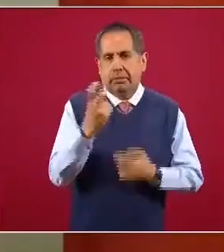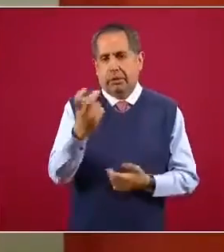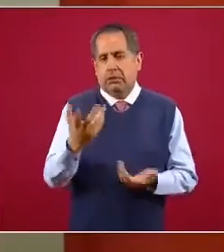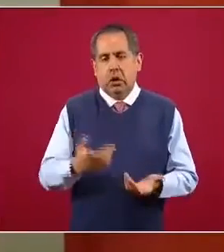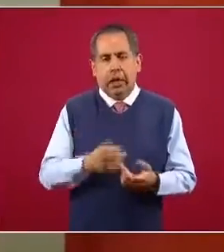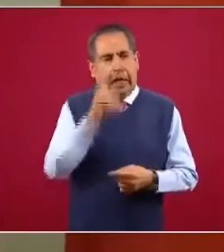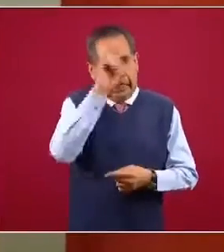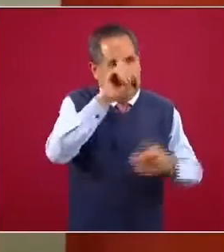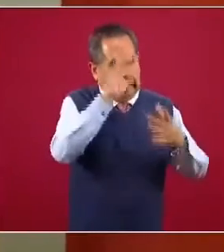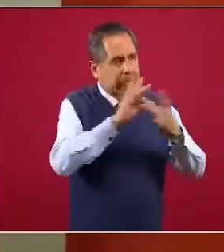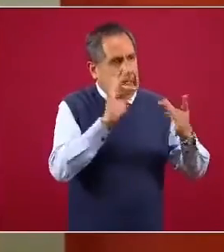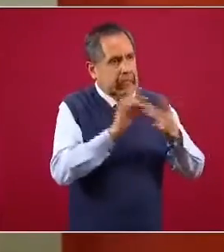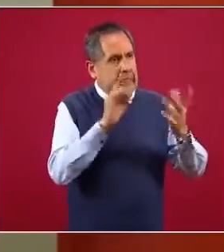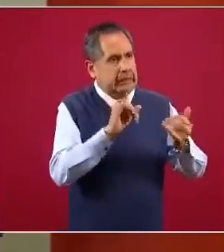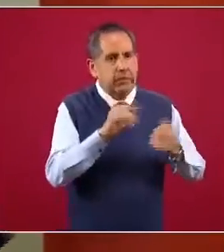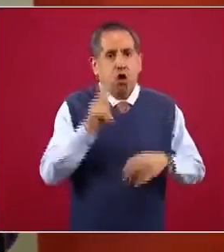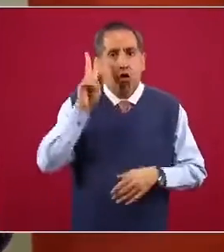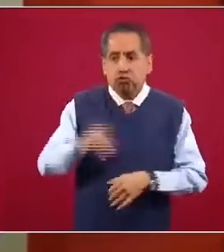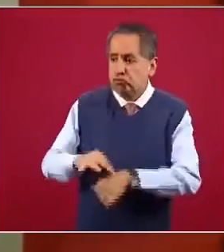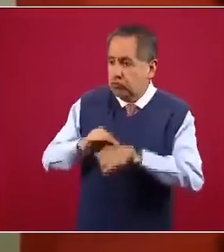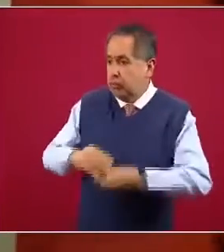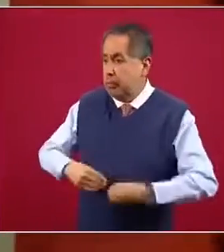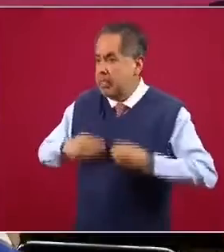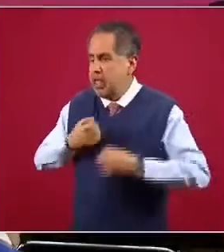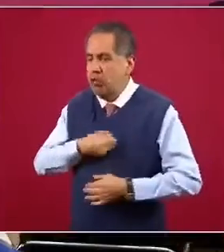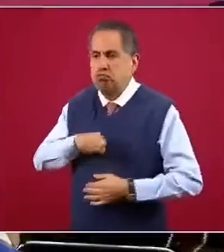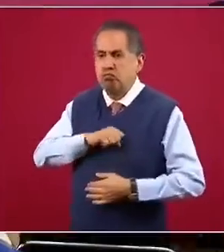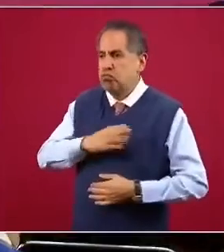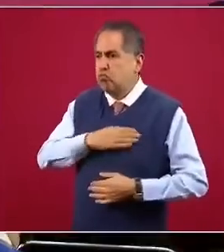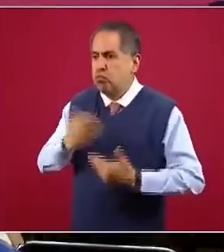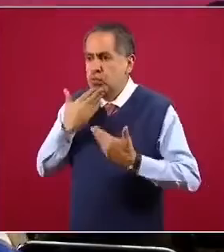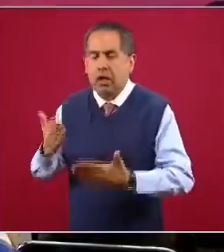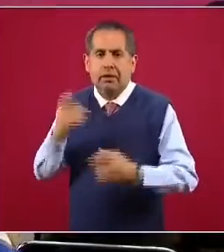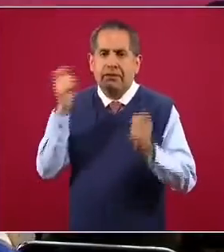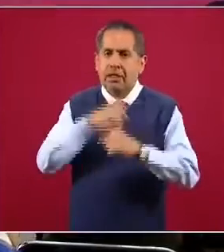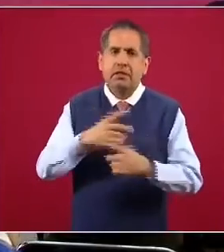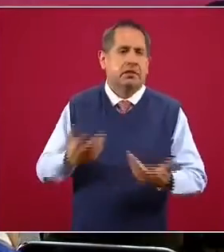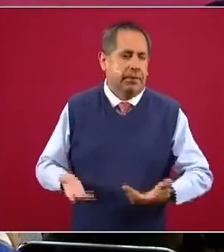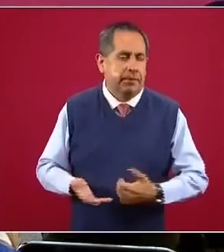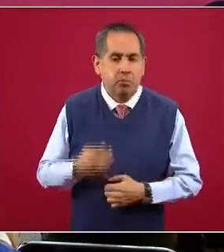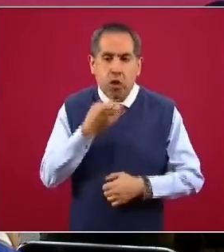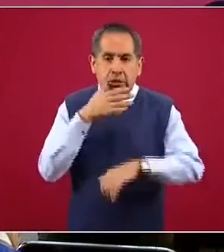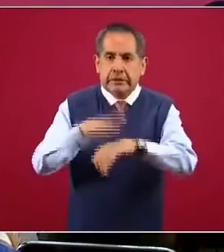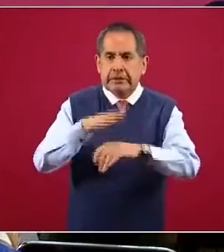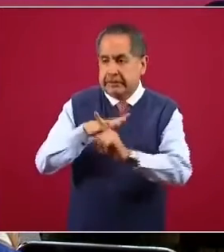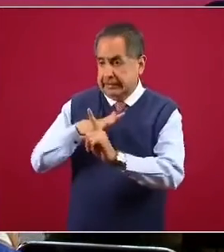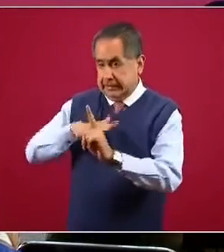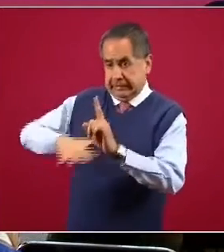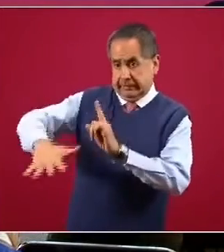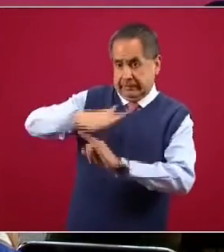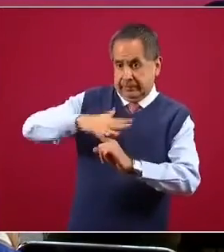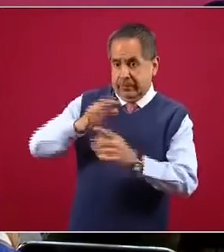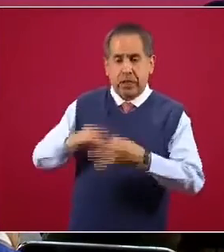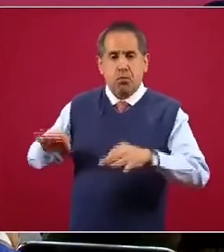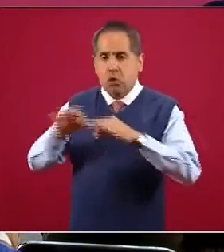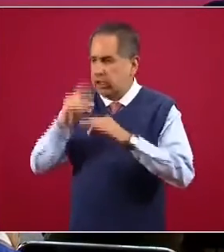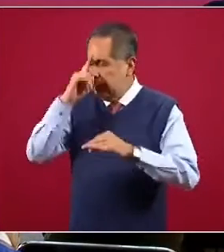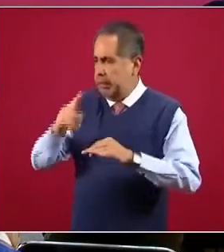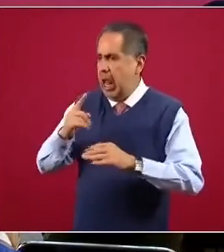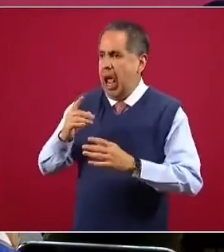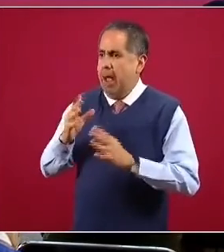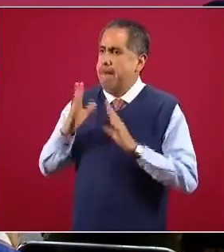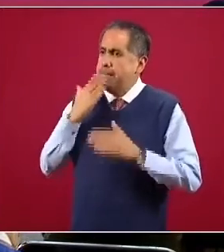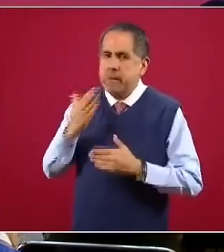complicado hacer es tener un estilo de vida saludable. Por eso, y esto es lo que llamamos un ambiente alimentario. Entonces, un componente importante de la